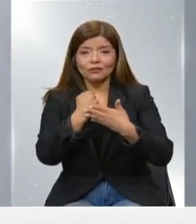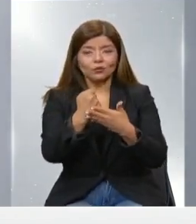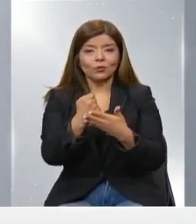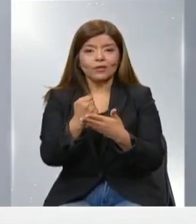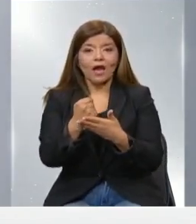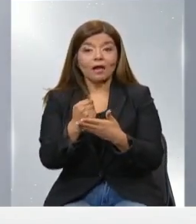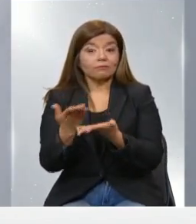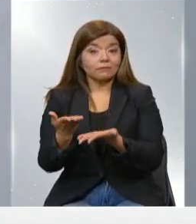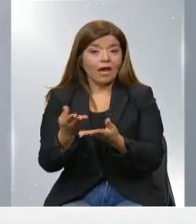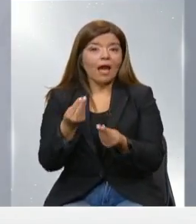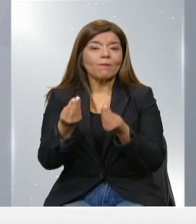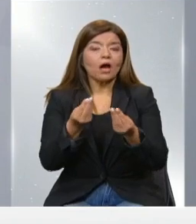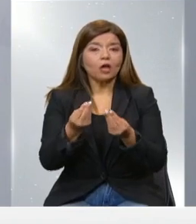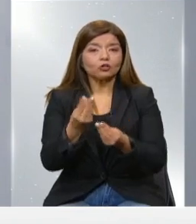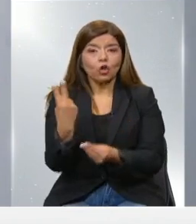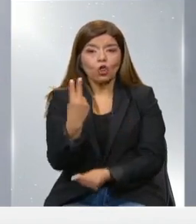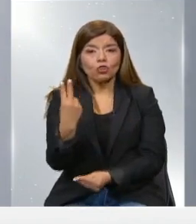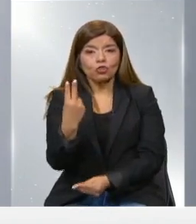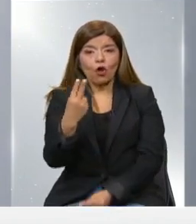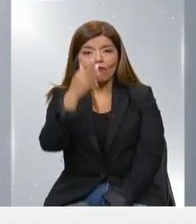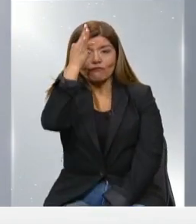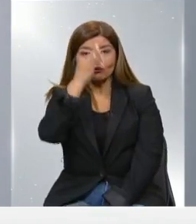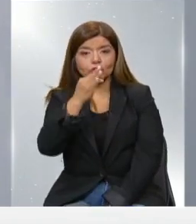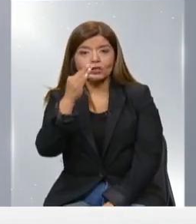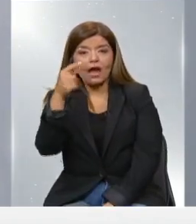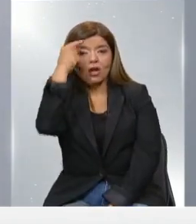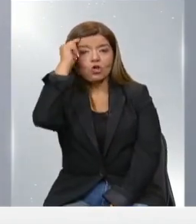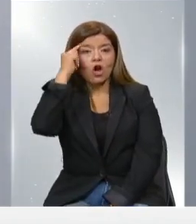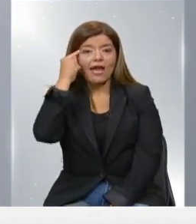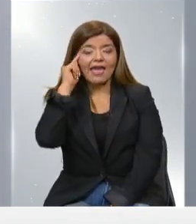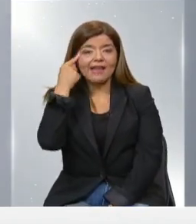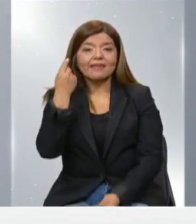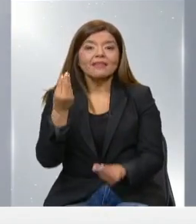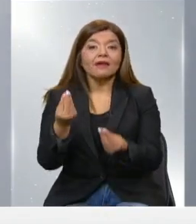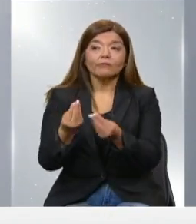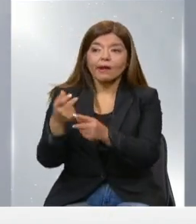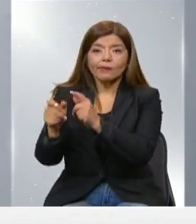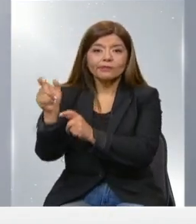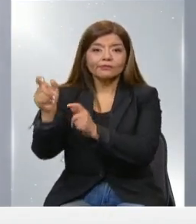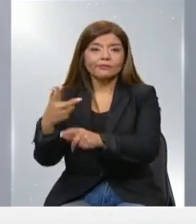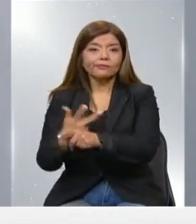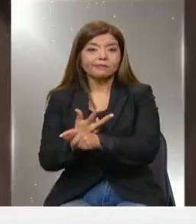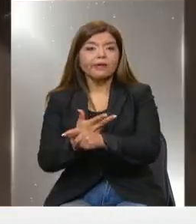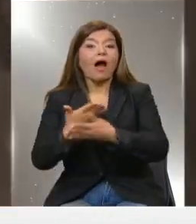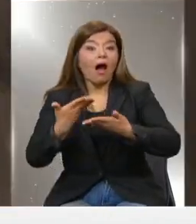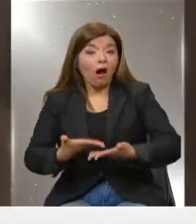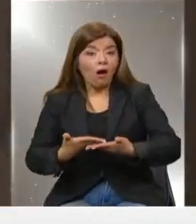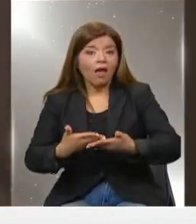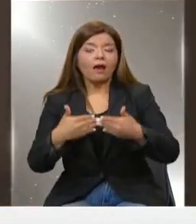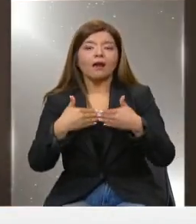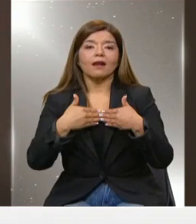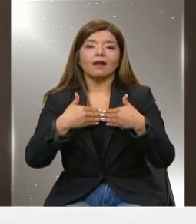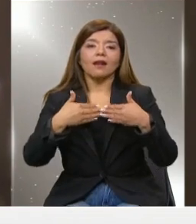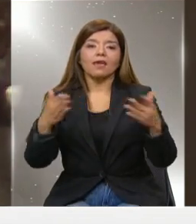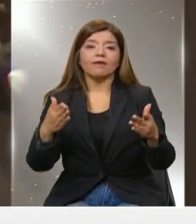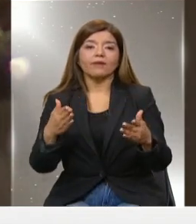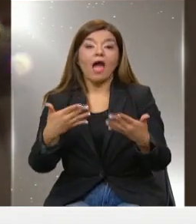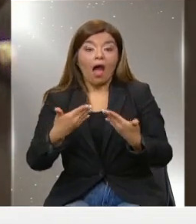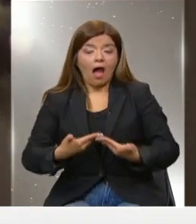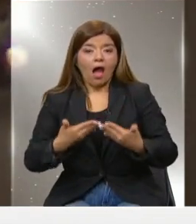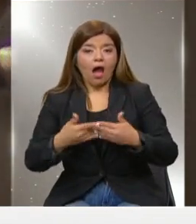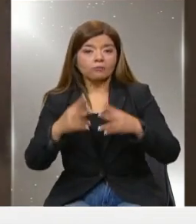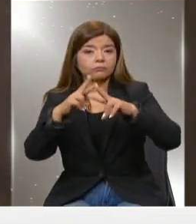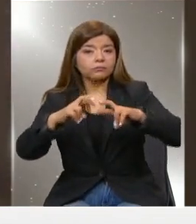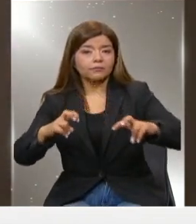El ataque terminó con ambos funcionarios con heridas en su cabeza. ¿Qué fue de los autores de la agresión? Están en libertad, pero investigados por carabineros.